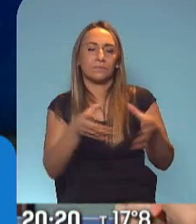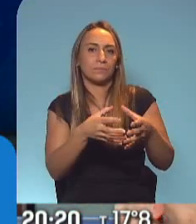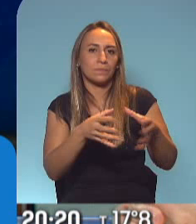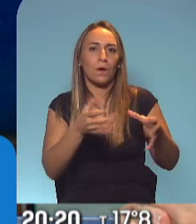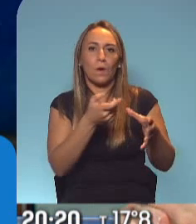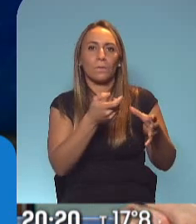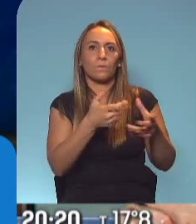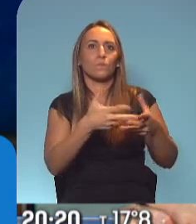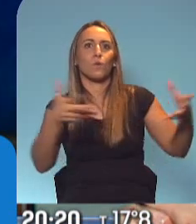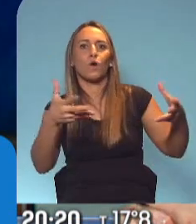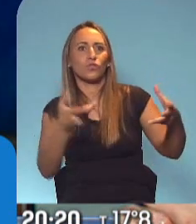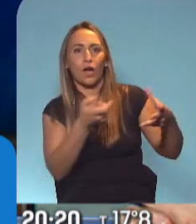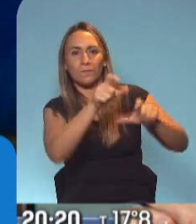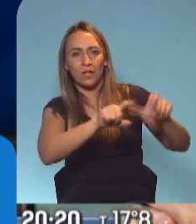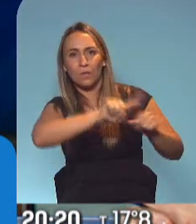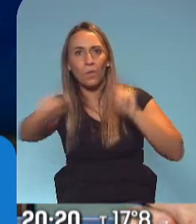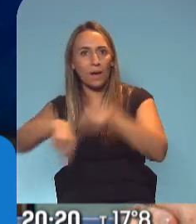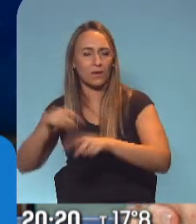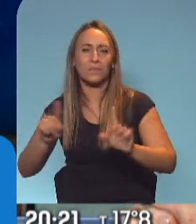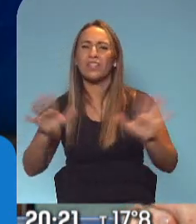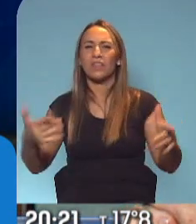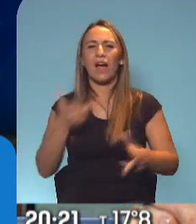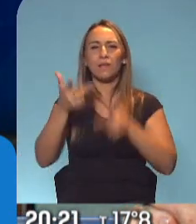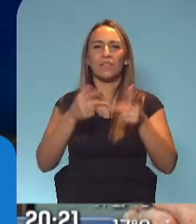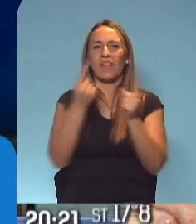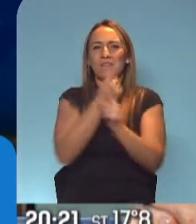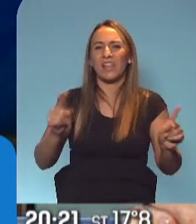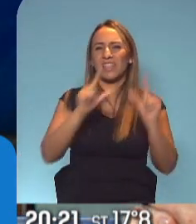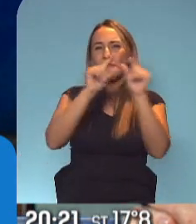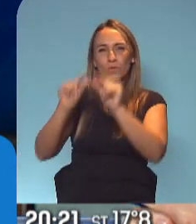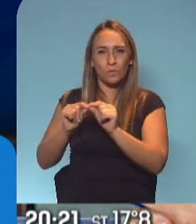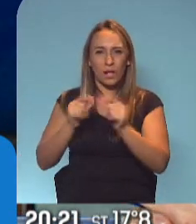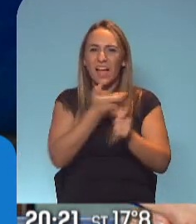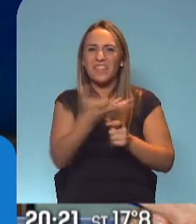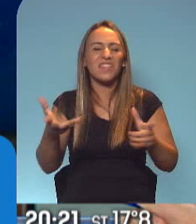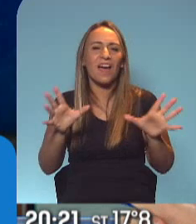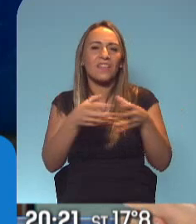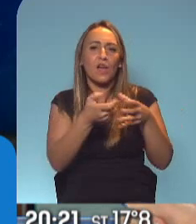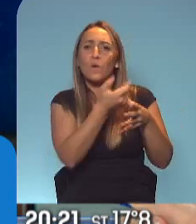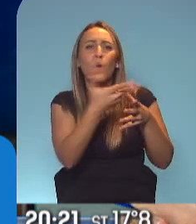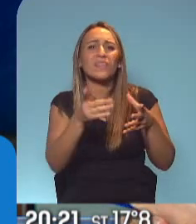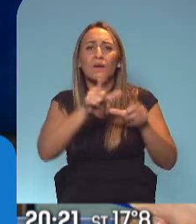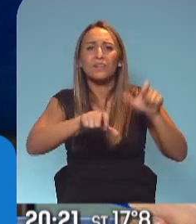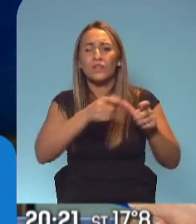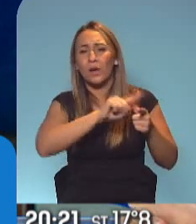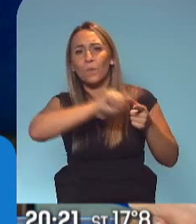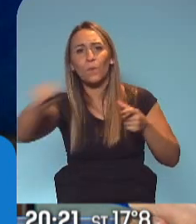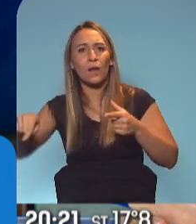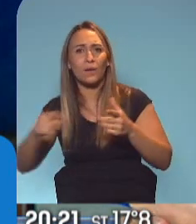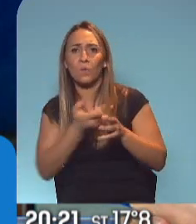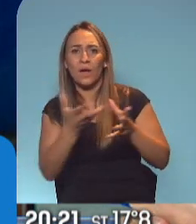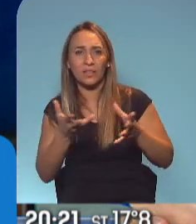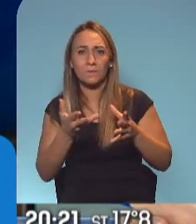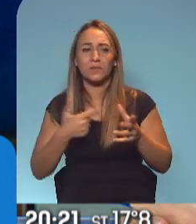Perdón, Julio, hablamos entonces de distintos números. Con precisión, ¿de cuántos estamos hablando? ¿De cuántos hablaremos? Le voy a dar